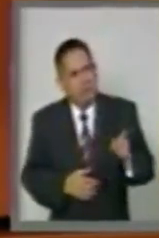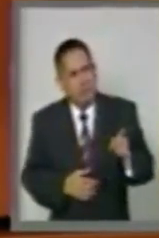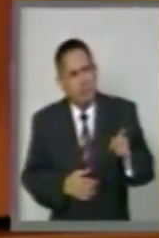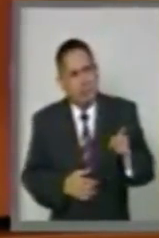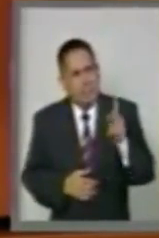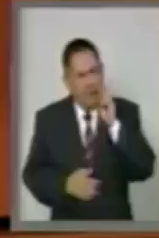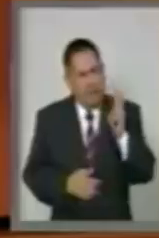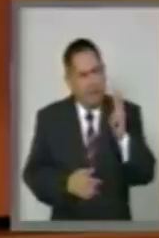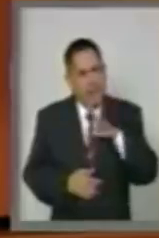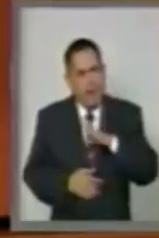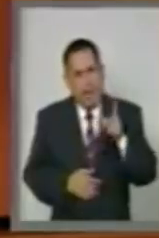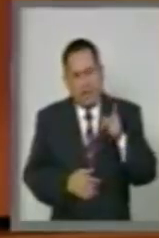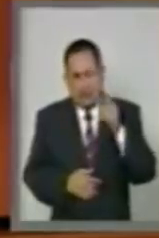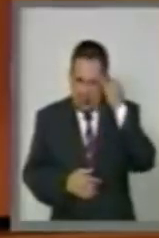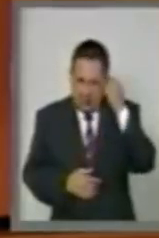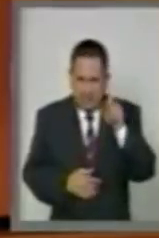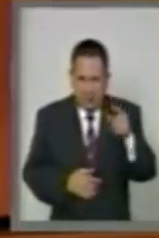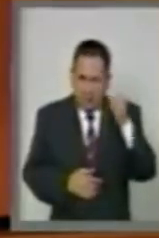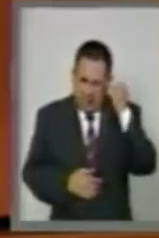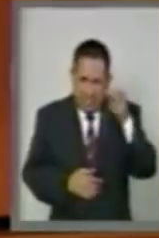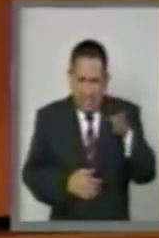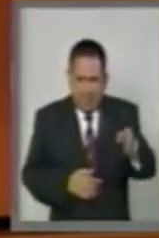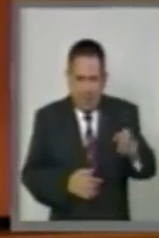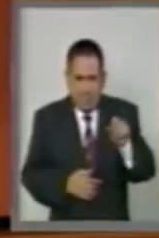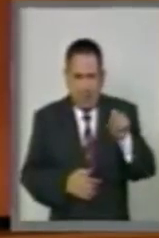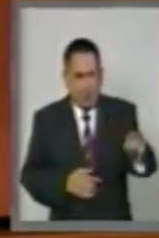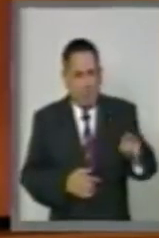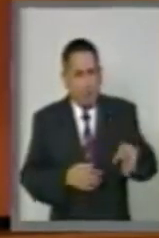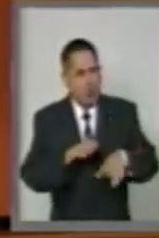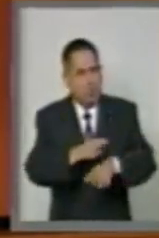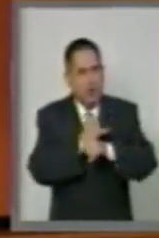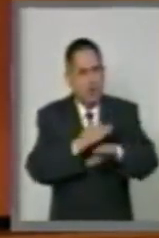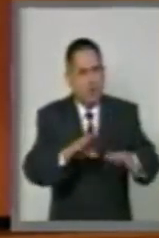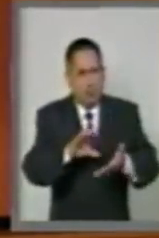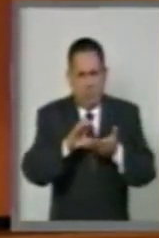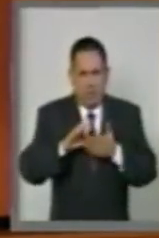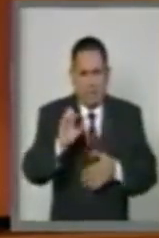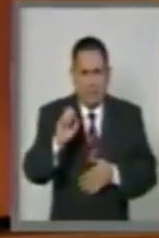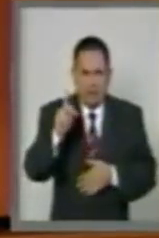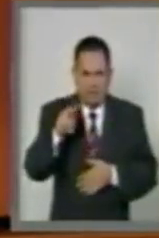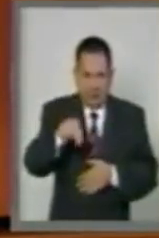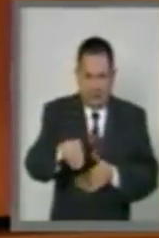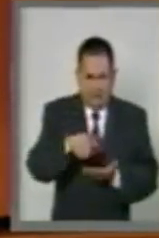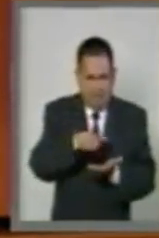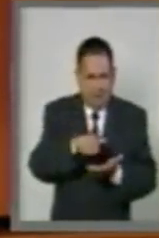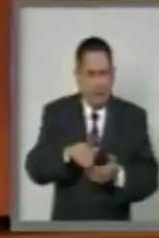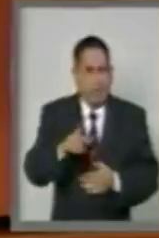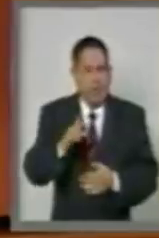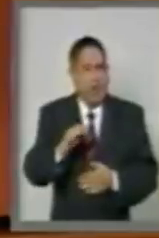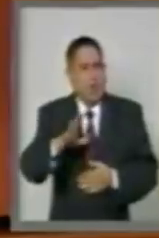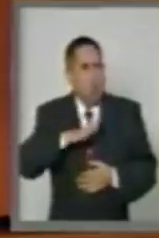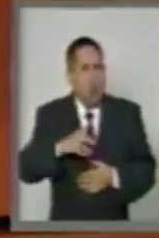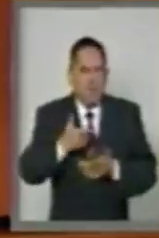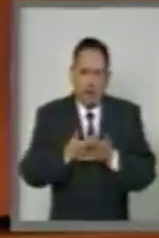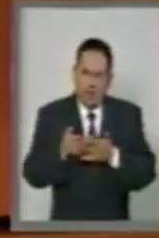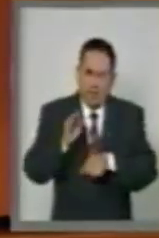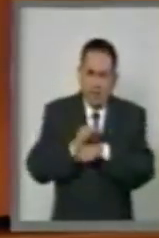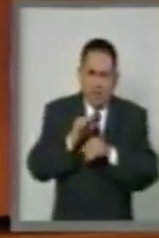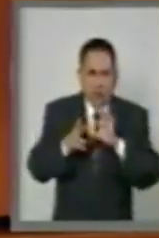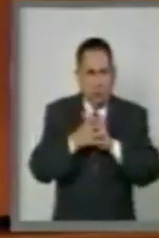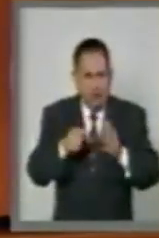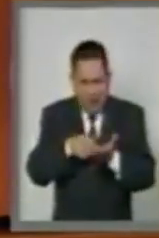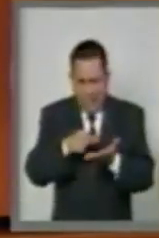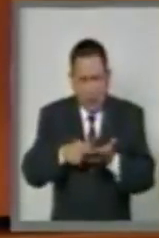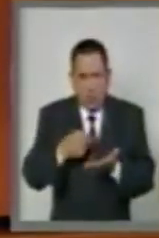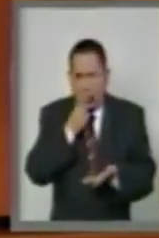hay una línea en el informe. El informe de Peña Nieto ya no tiene ninguna defensa, no dice